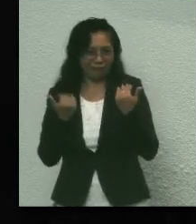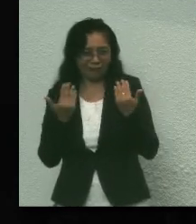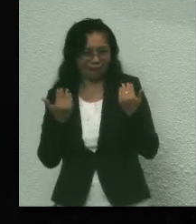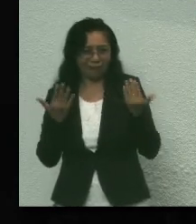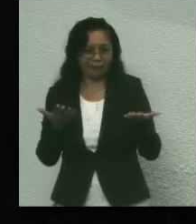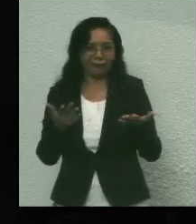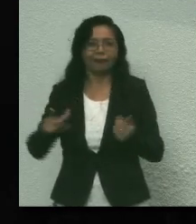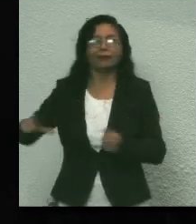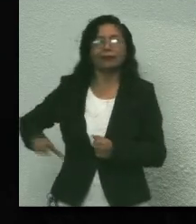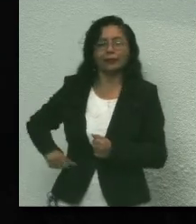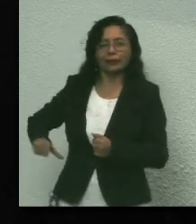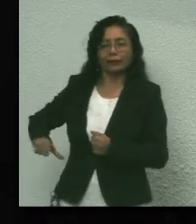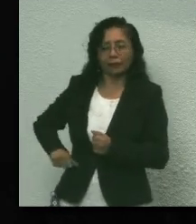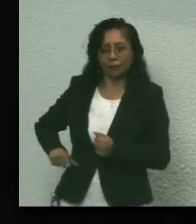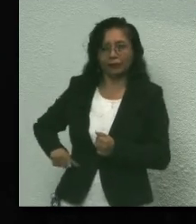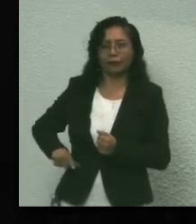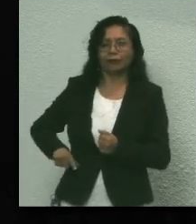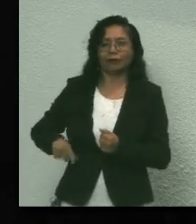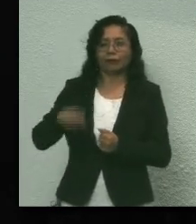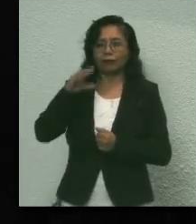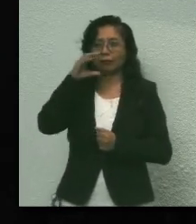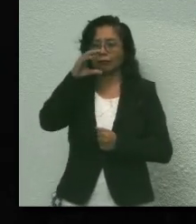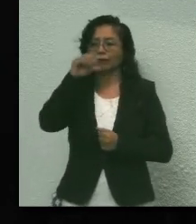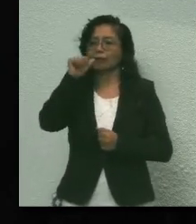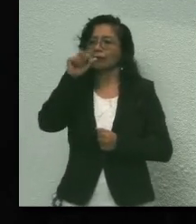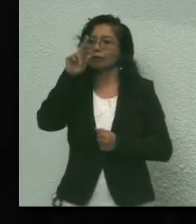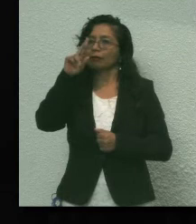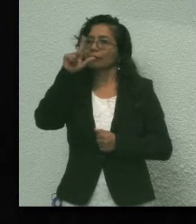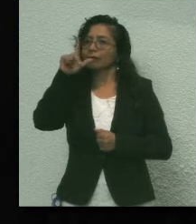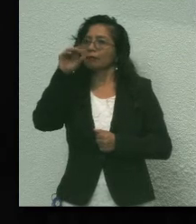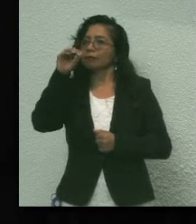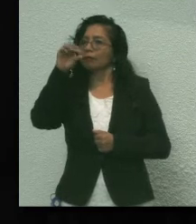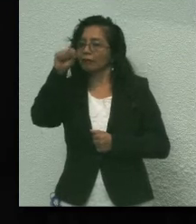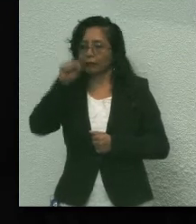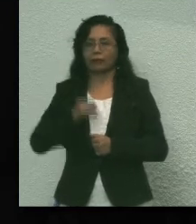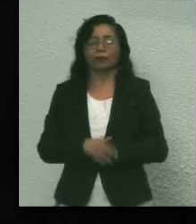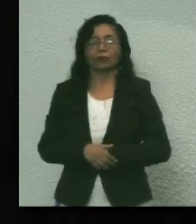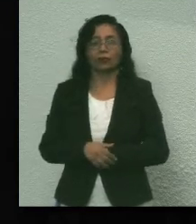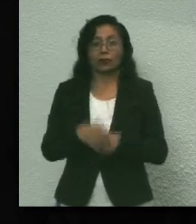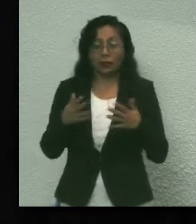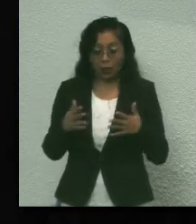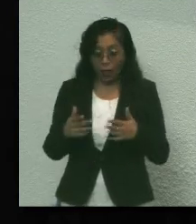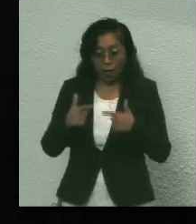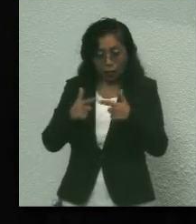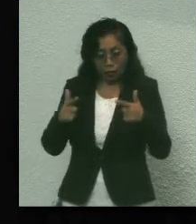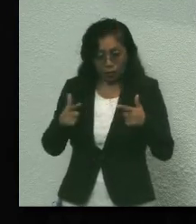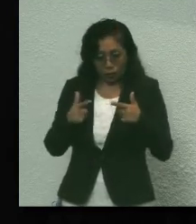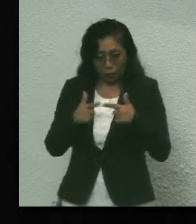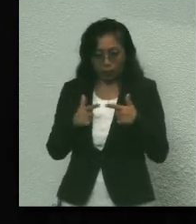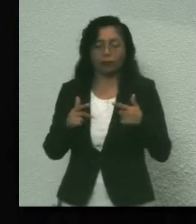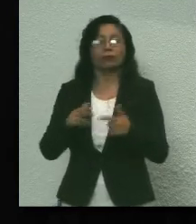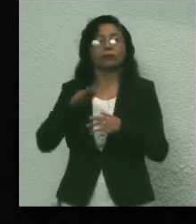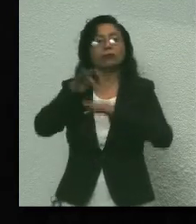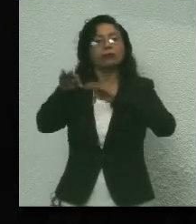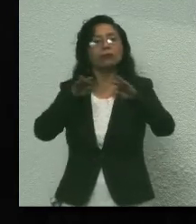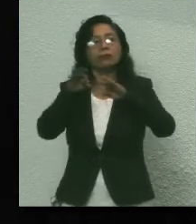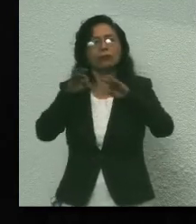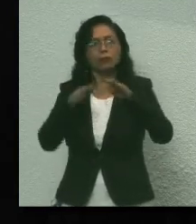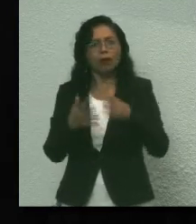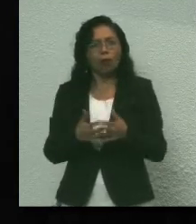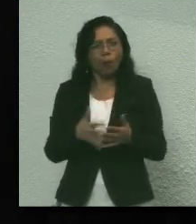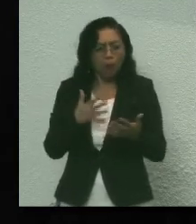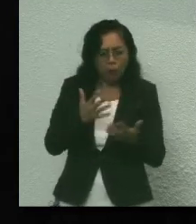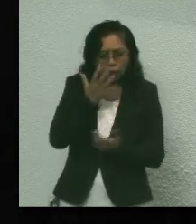nuestro gobernador, contador Carlos Joaquín González. En el Partido del Trabajo estamos